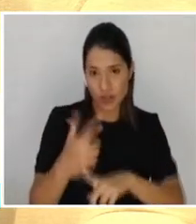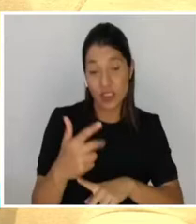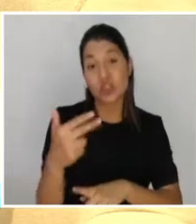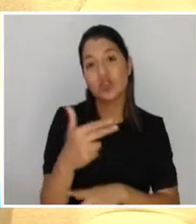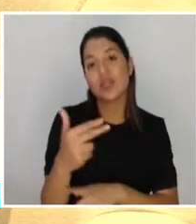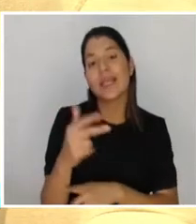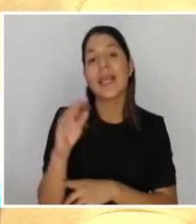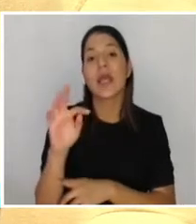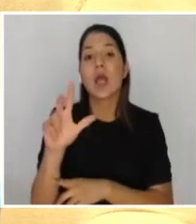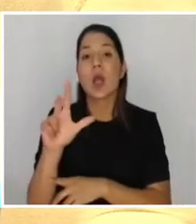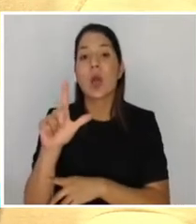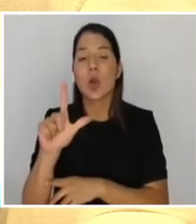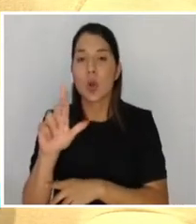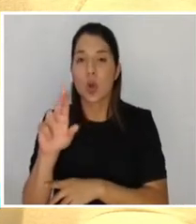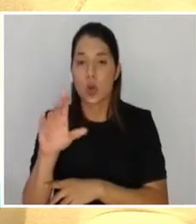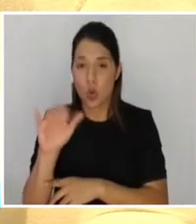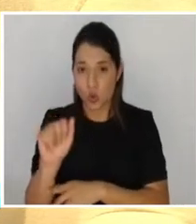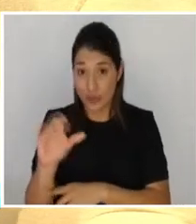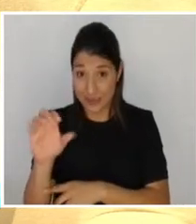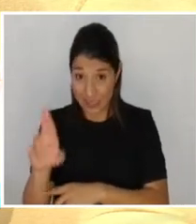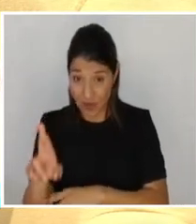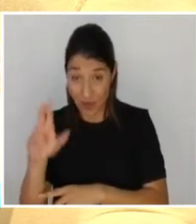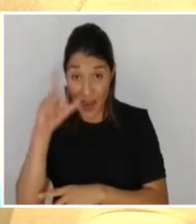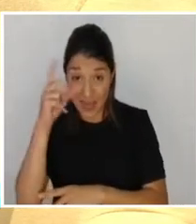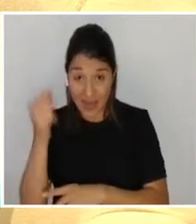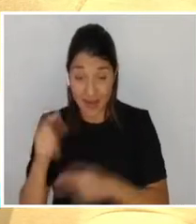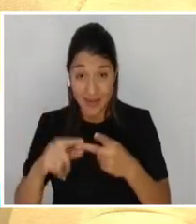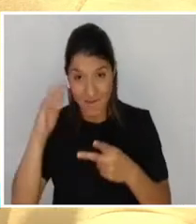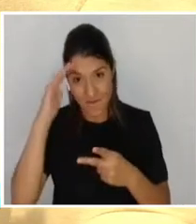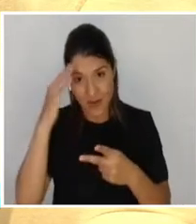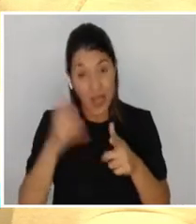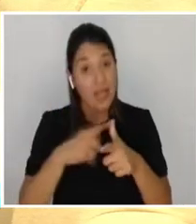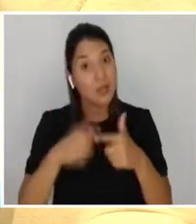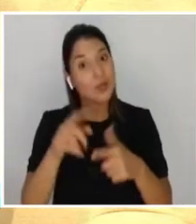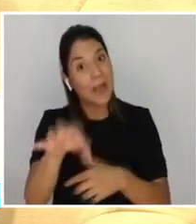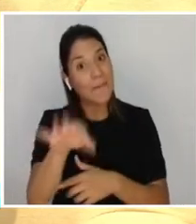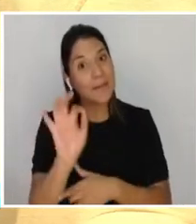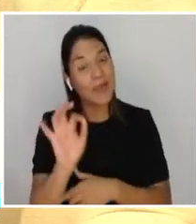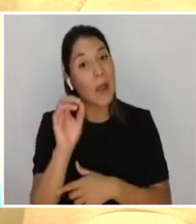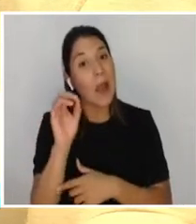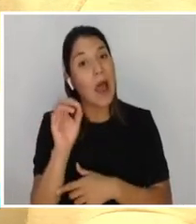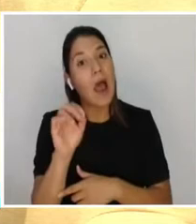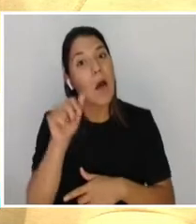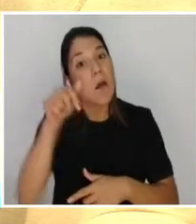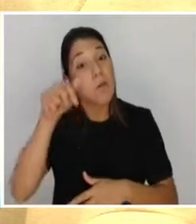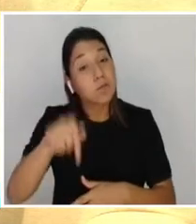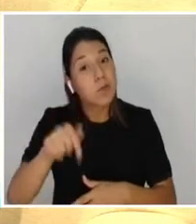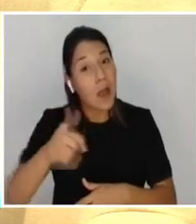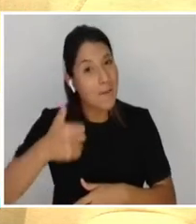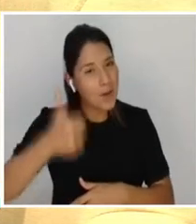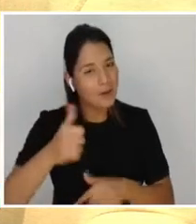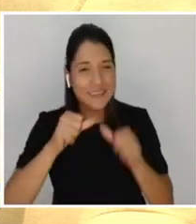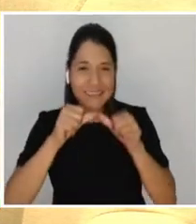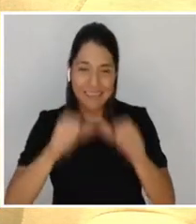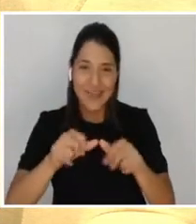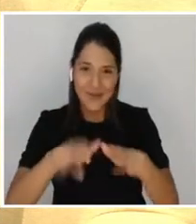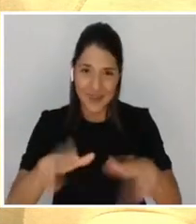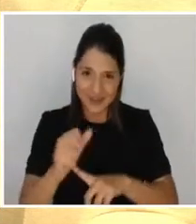PMSR en Instagram y en Facebook. Así que súper invitados a darle me gusta y a seguirme en mis redes sociales.